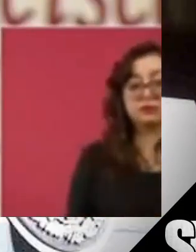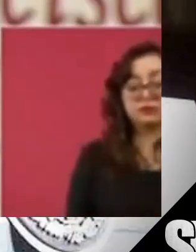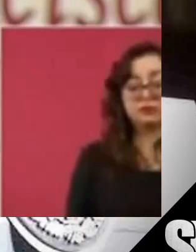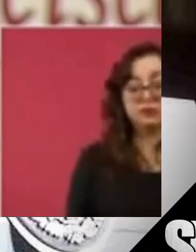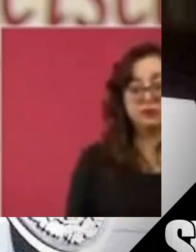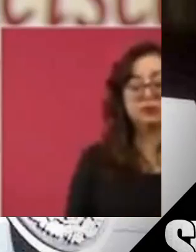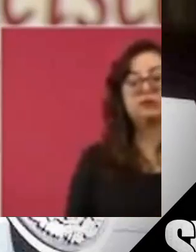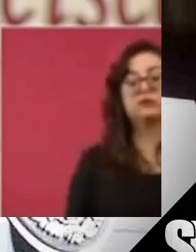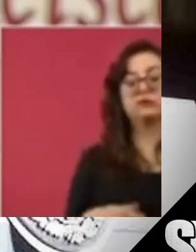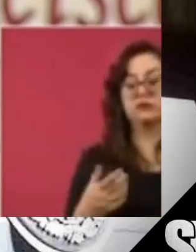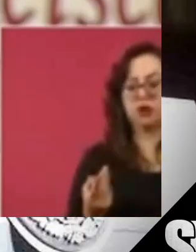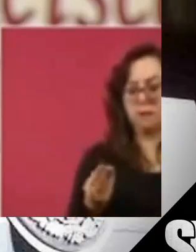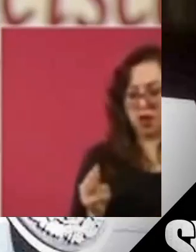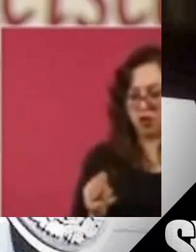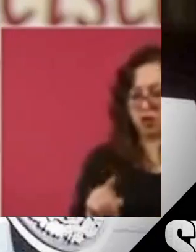septiembre.